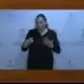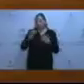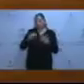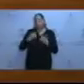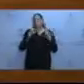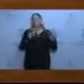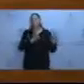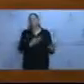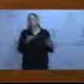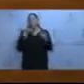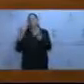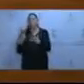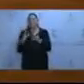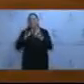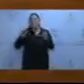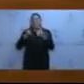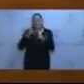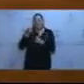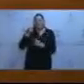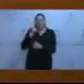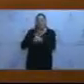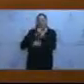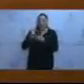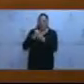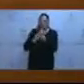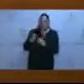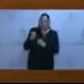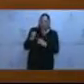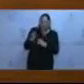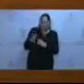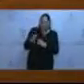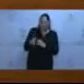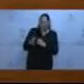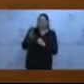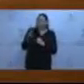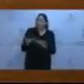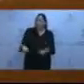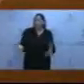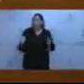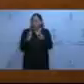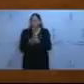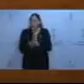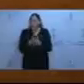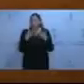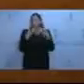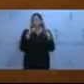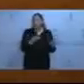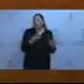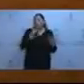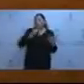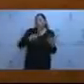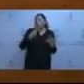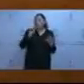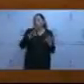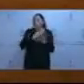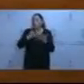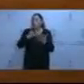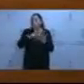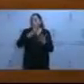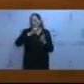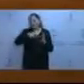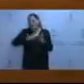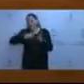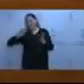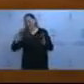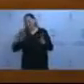que existe con entidades financieras. De esta deuda global, excepto 8,1 millones, el resto sería derivada de operaciones